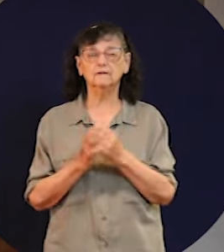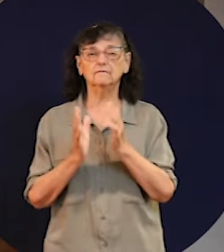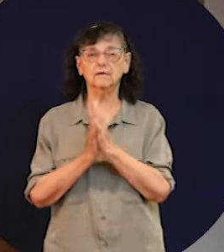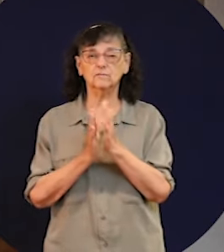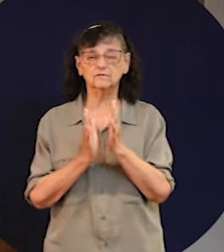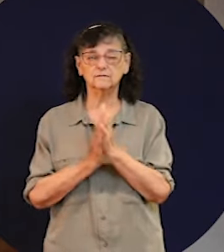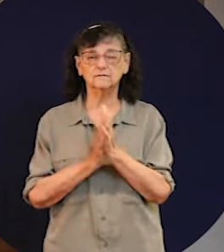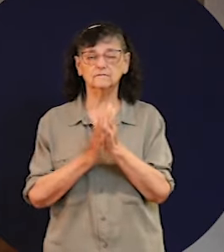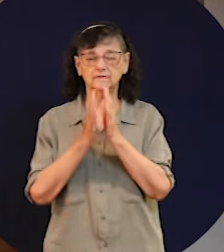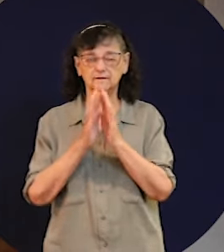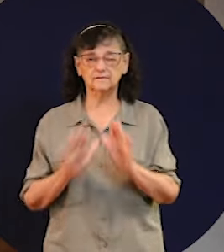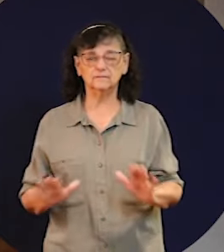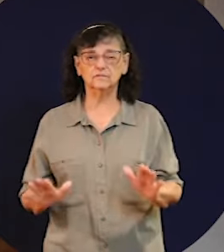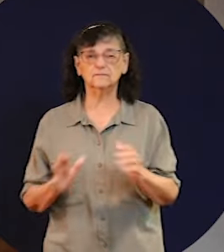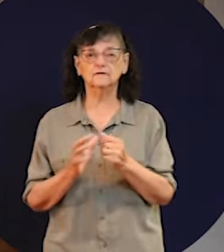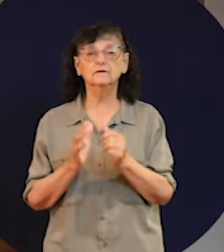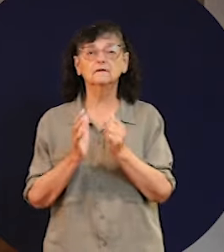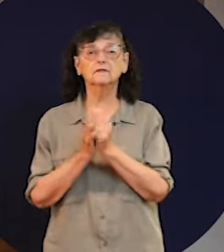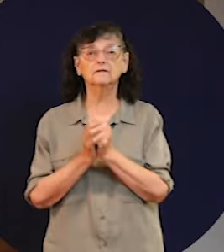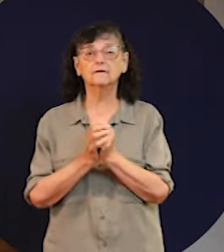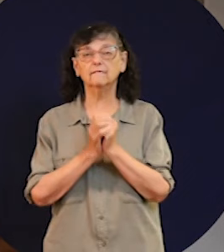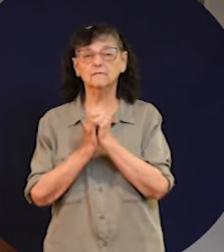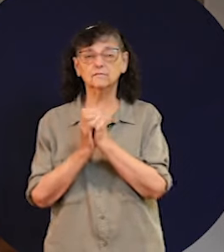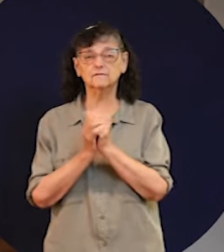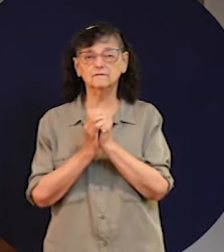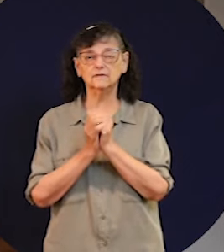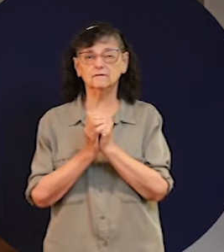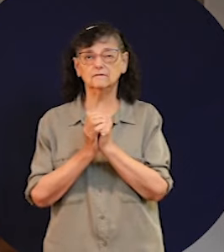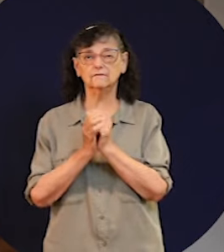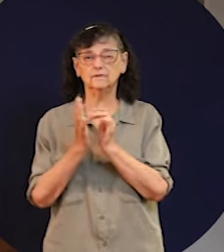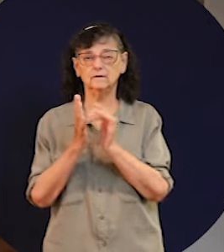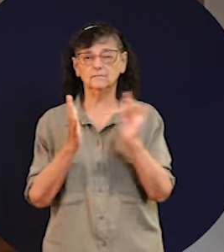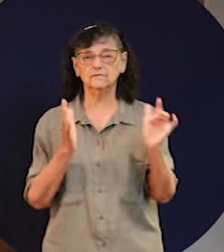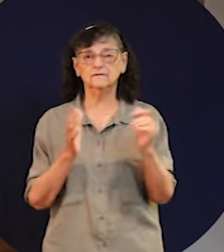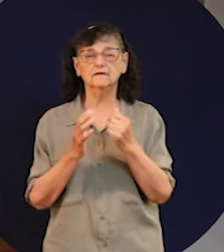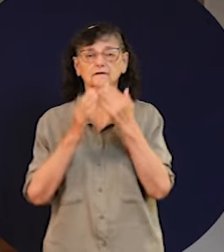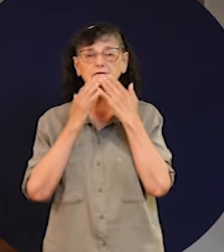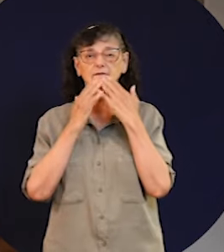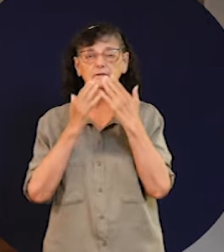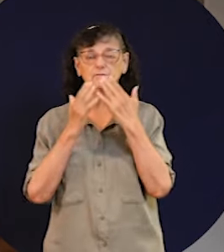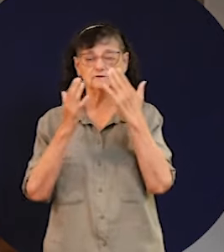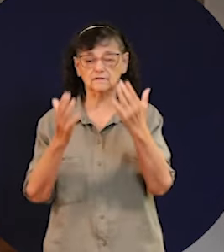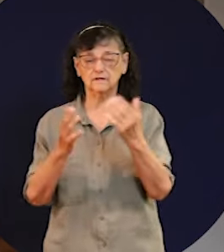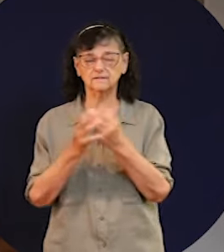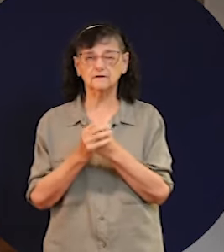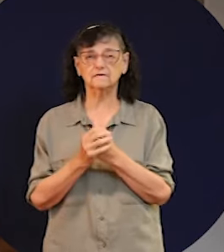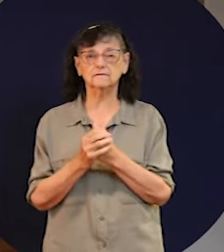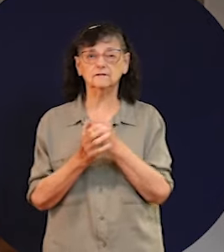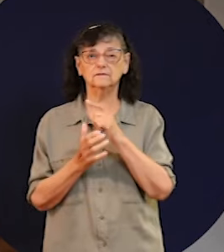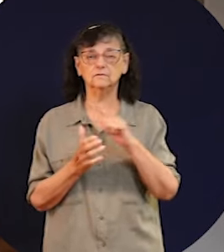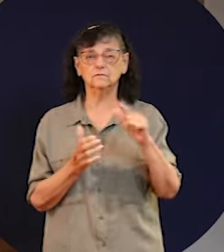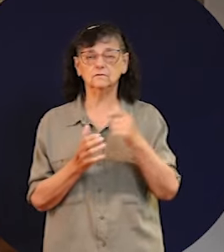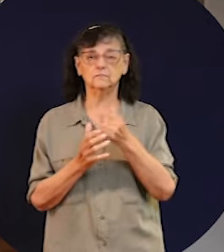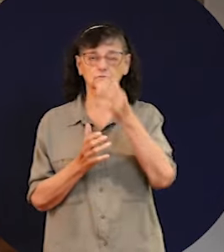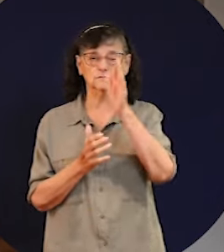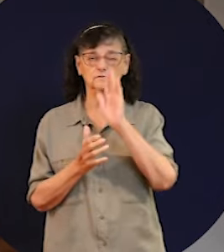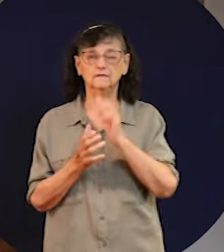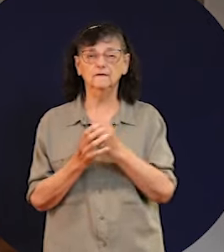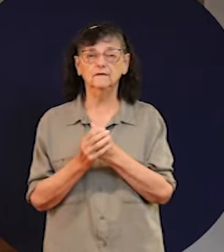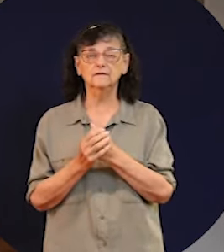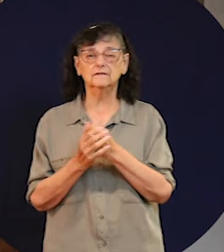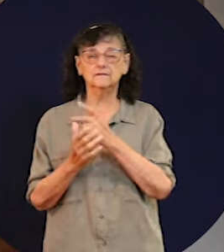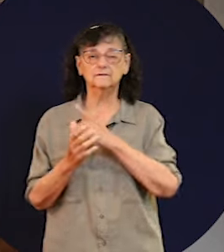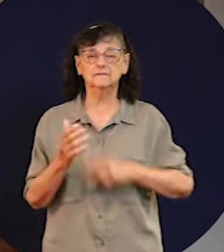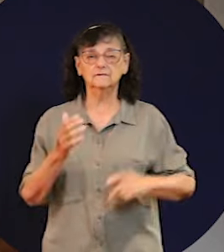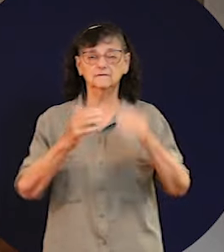te alabamos, te bendecimos, te adoramos, te glorificamos. Te damos gracias, Señor Dios,